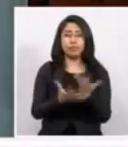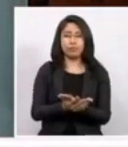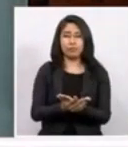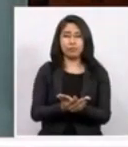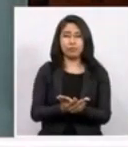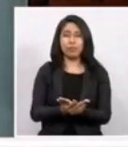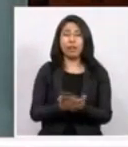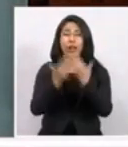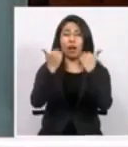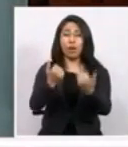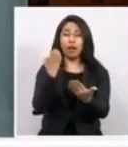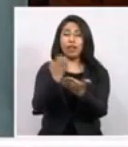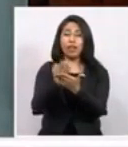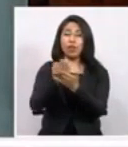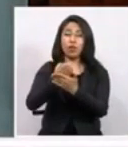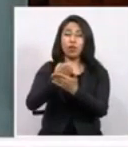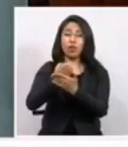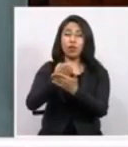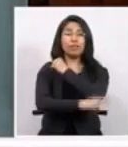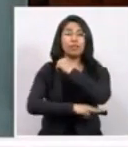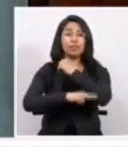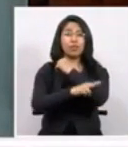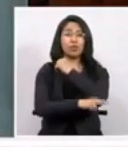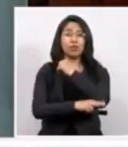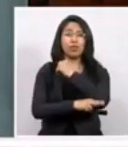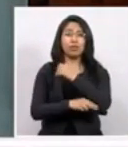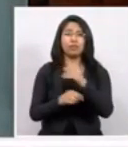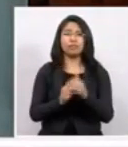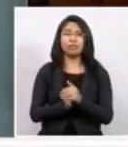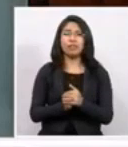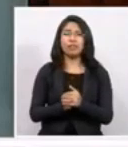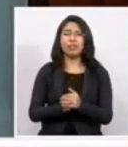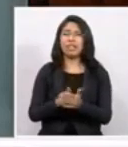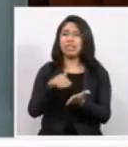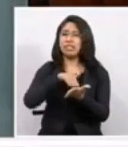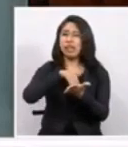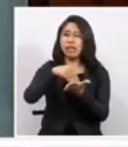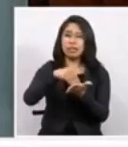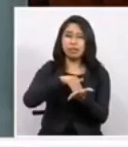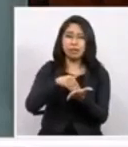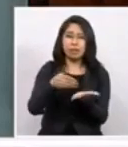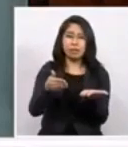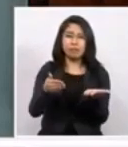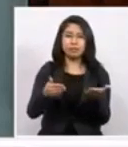nuestra economía nacional está en medio de una recesión profunda.